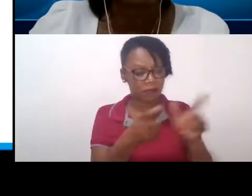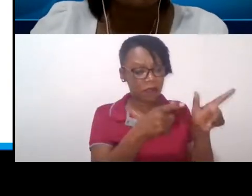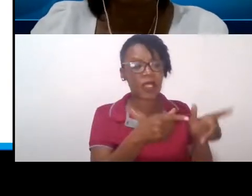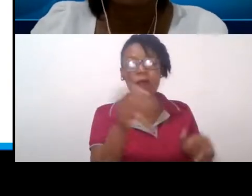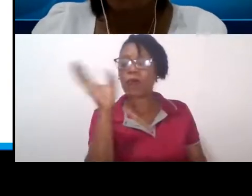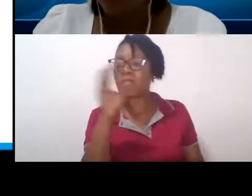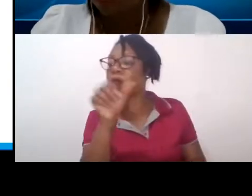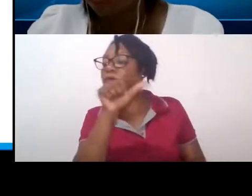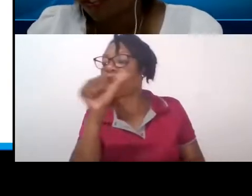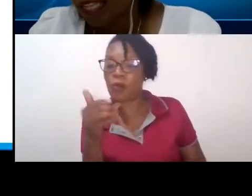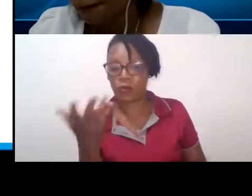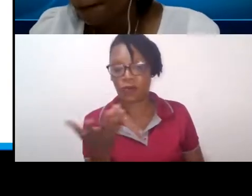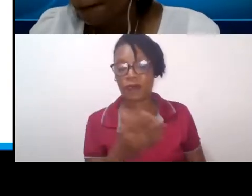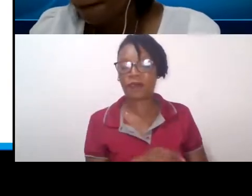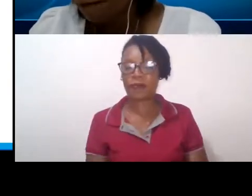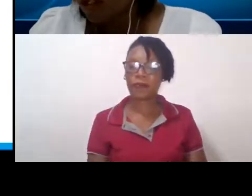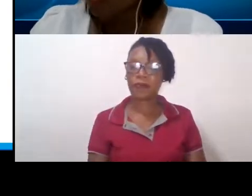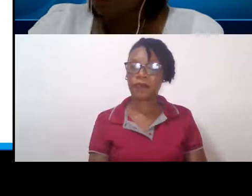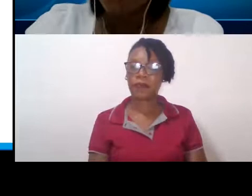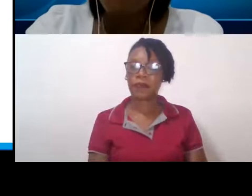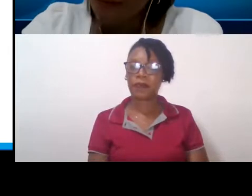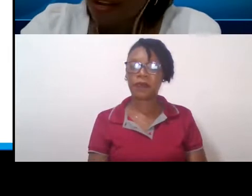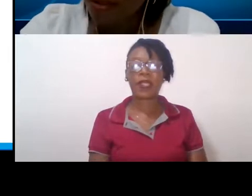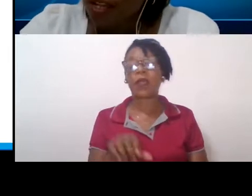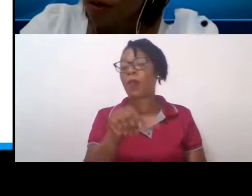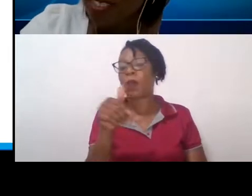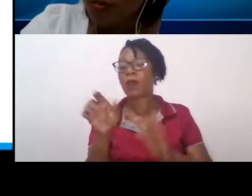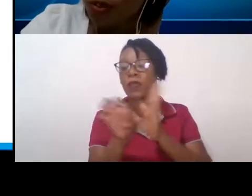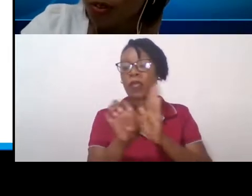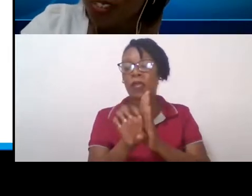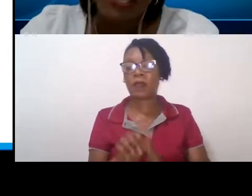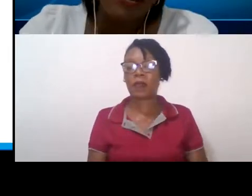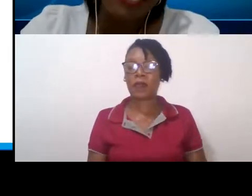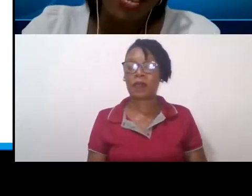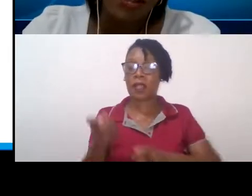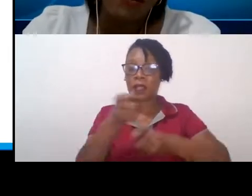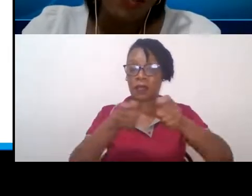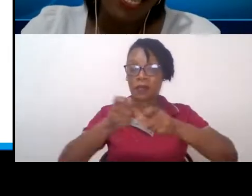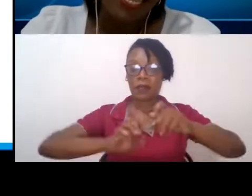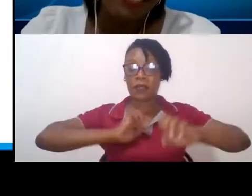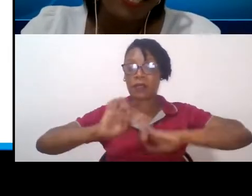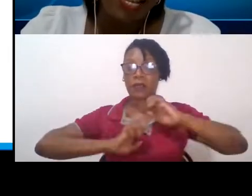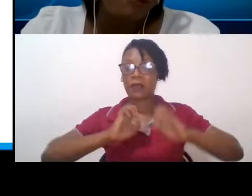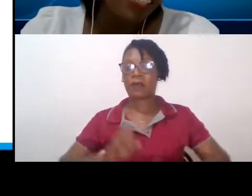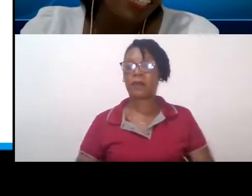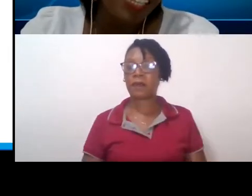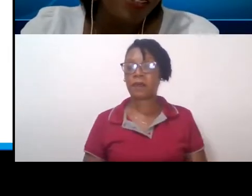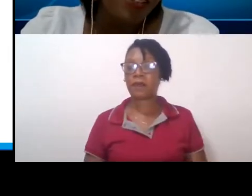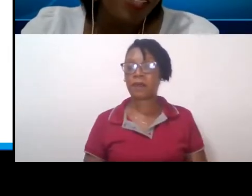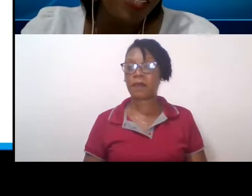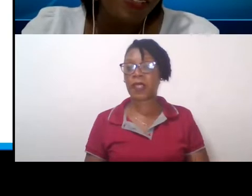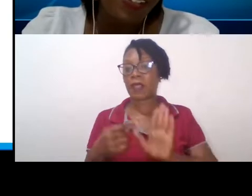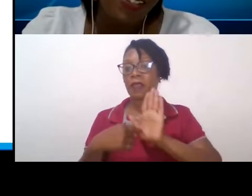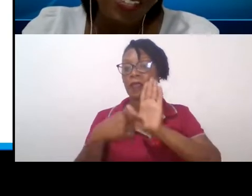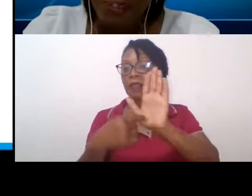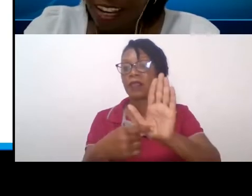que sí, ¿qué más podemos potenciar? Otro ejemplo para el manejo de las emociones que yo les traigo es la presentación